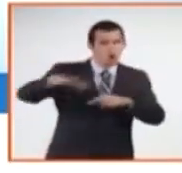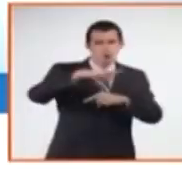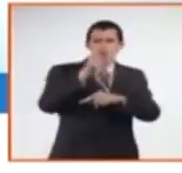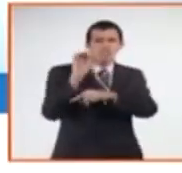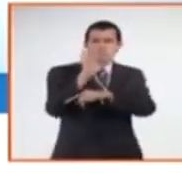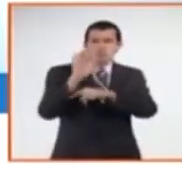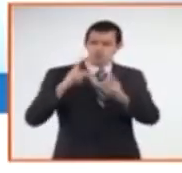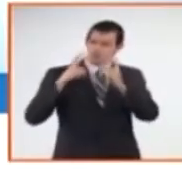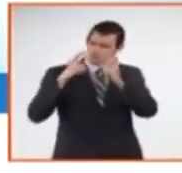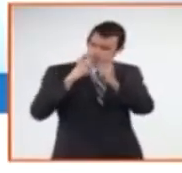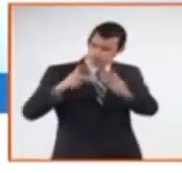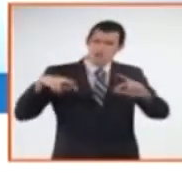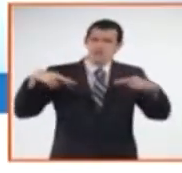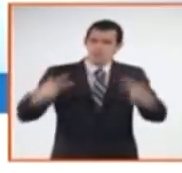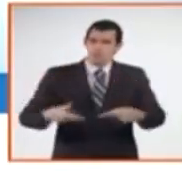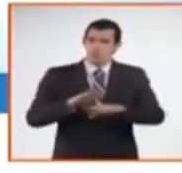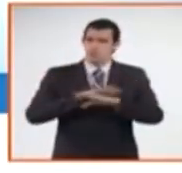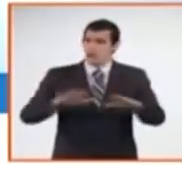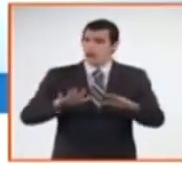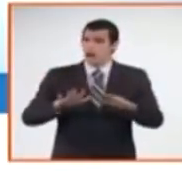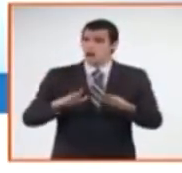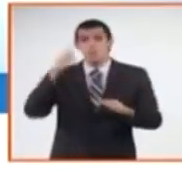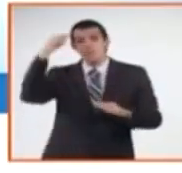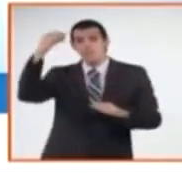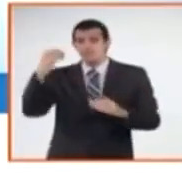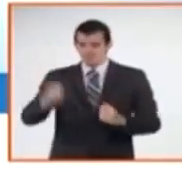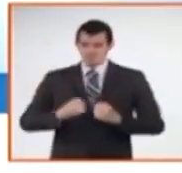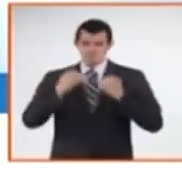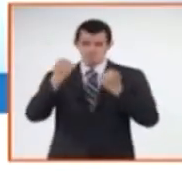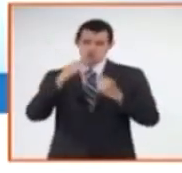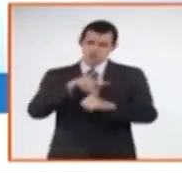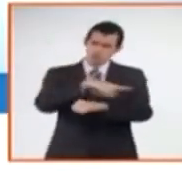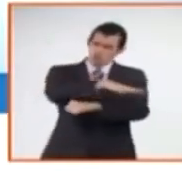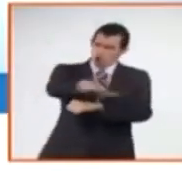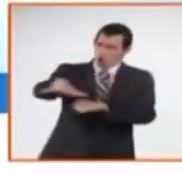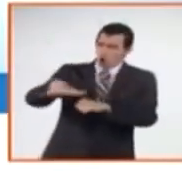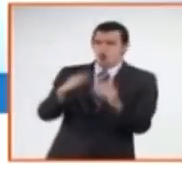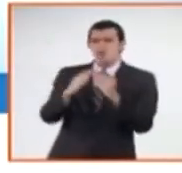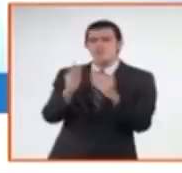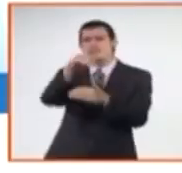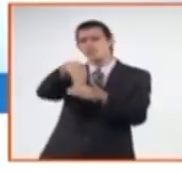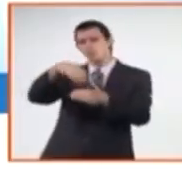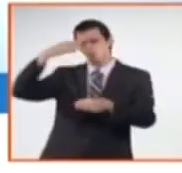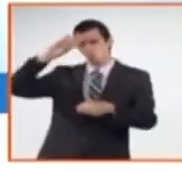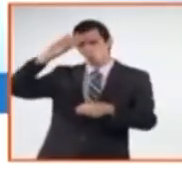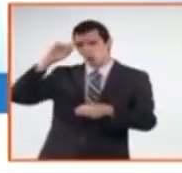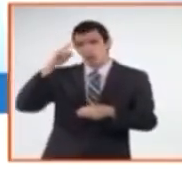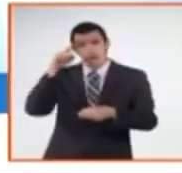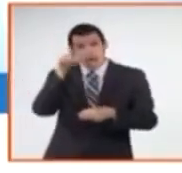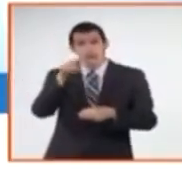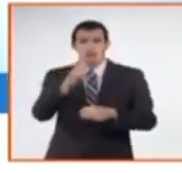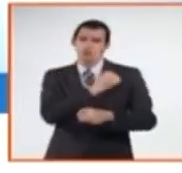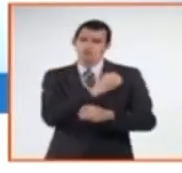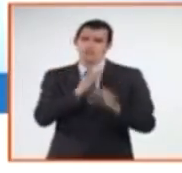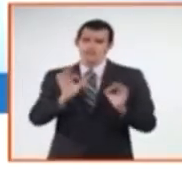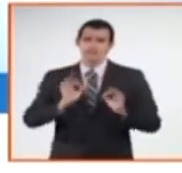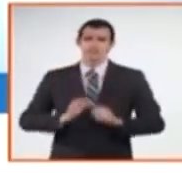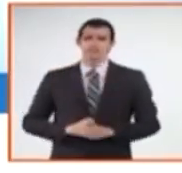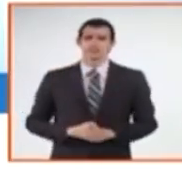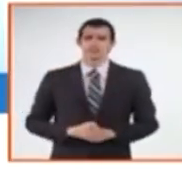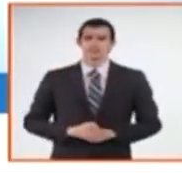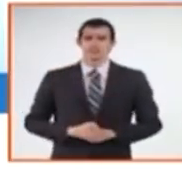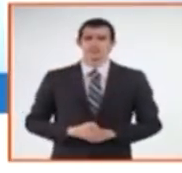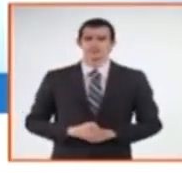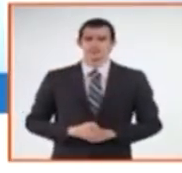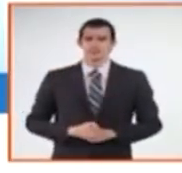solamente cobertura nosotros pensamos que hay que tratar de sincronizar los máximos de la respuesta inmune para que coincidan al mismo